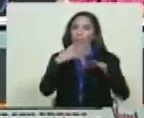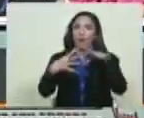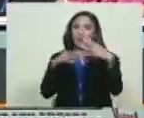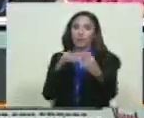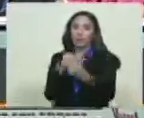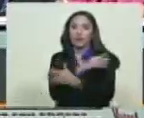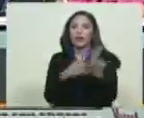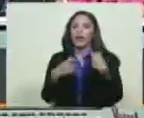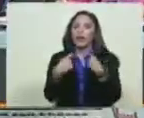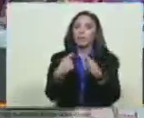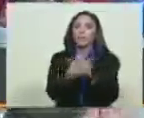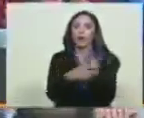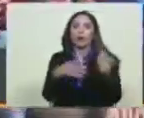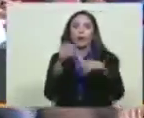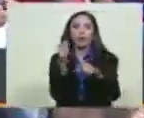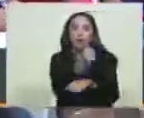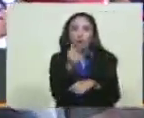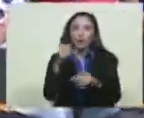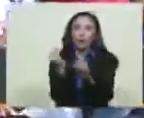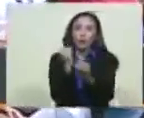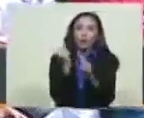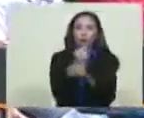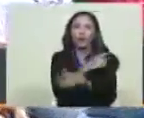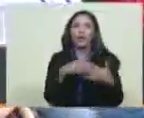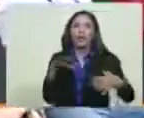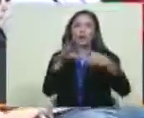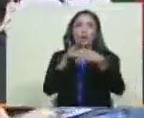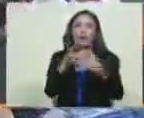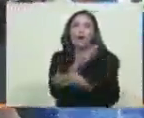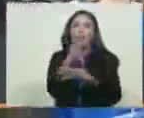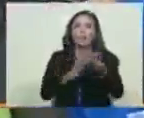ha sido el programa de recuperación económica